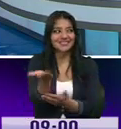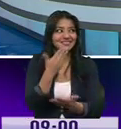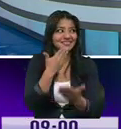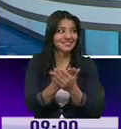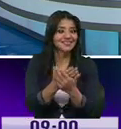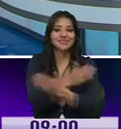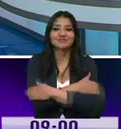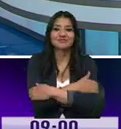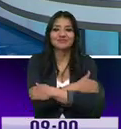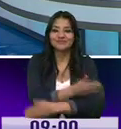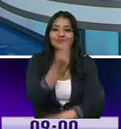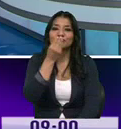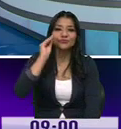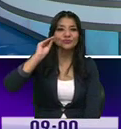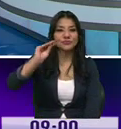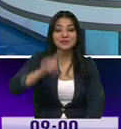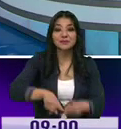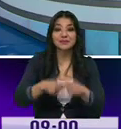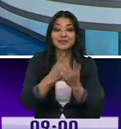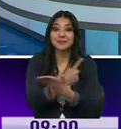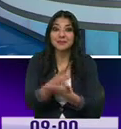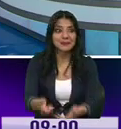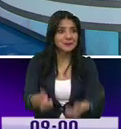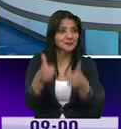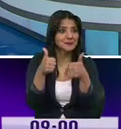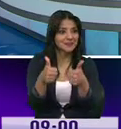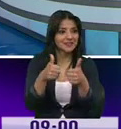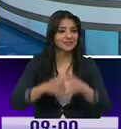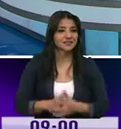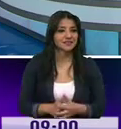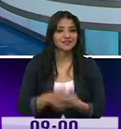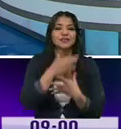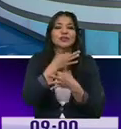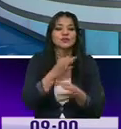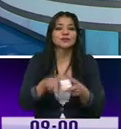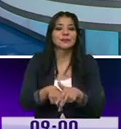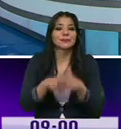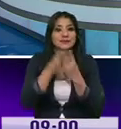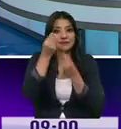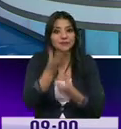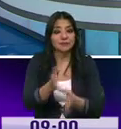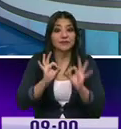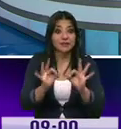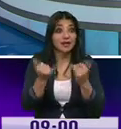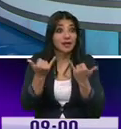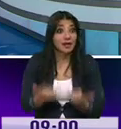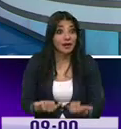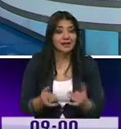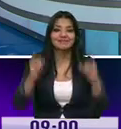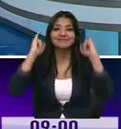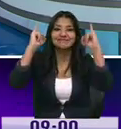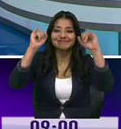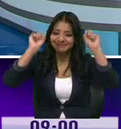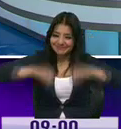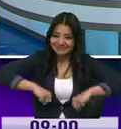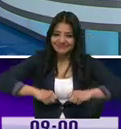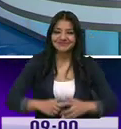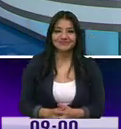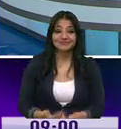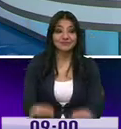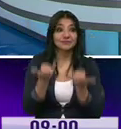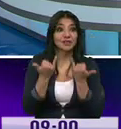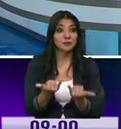muy grande, excelente inicio de semana. Nos encanta iniciar con información y ahora sí a divertirnos. A y nosotros divertirnos. Hoy tenemos